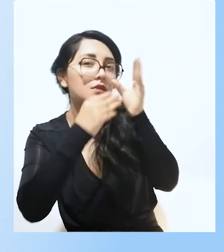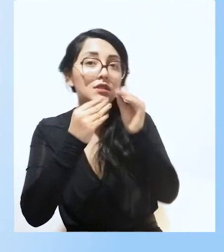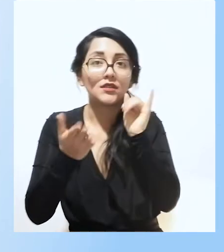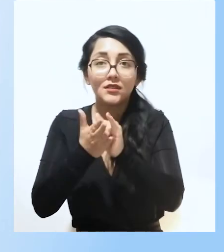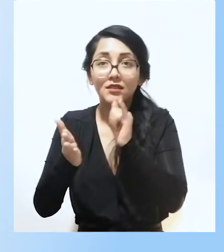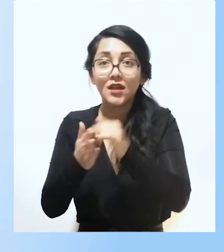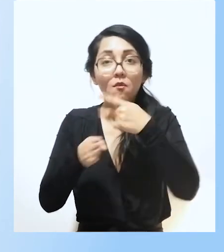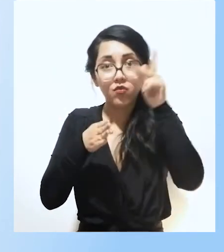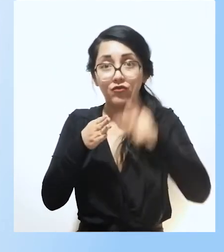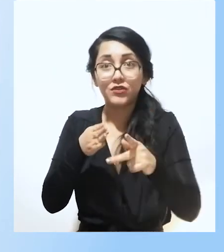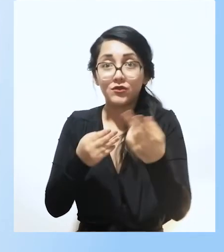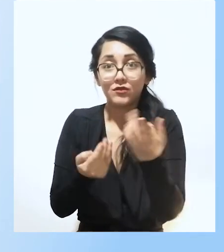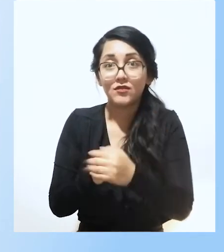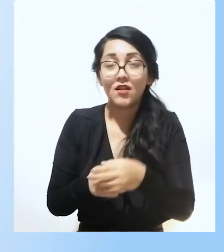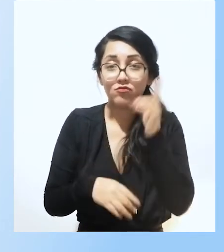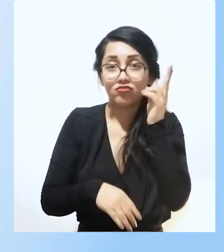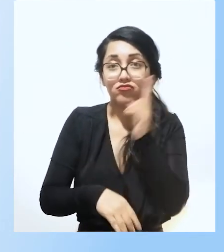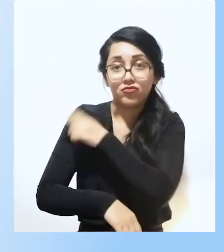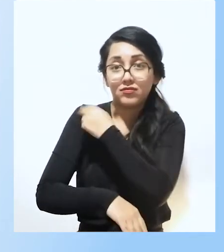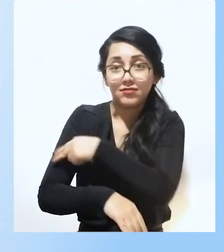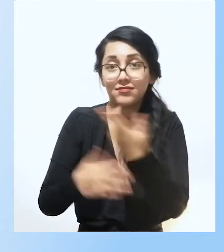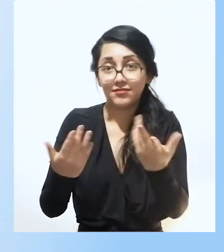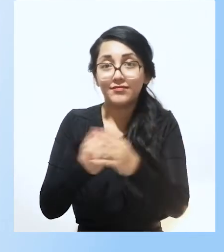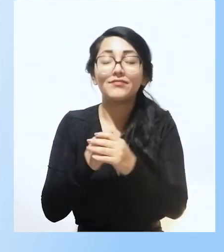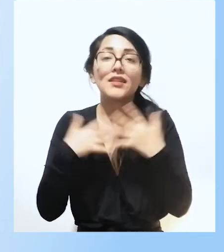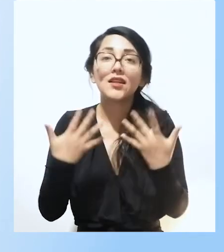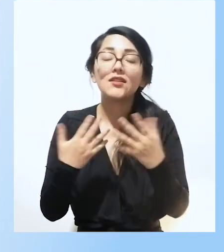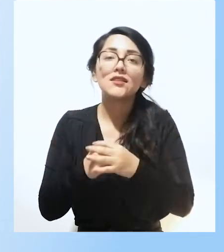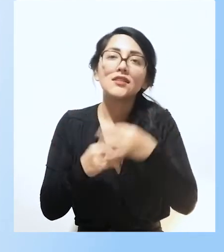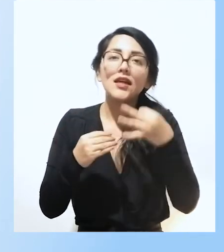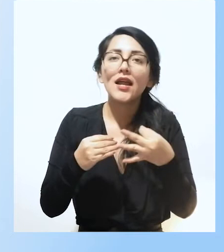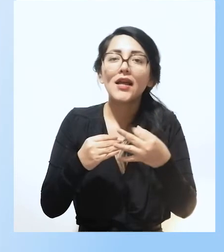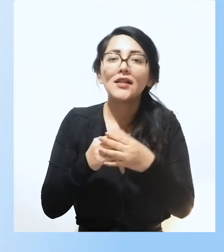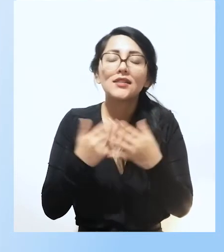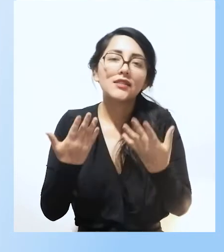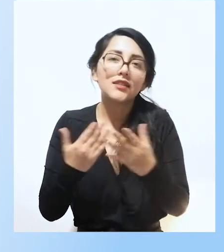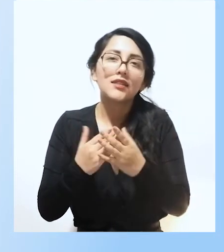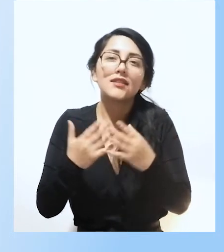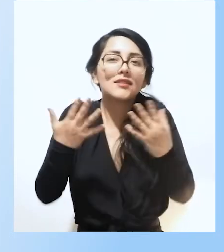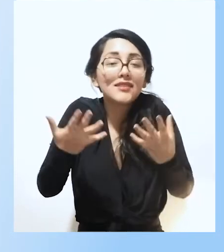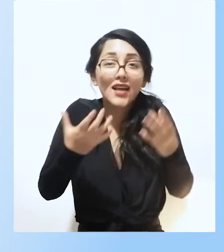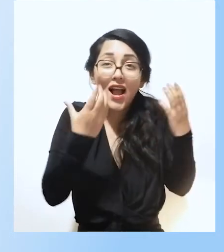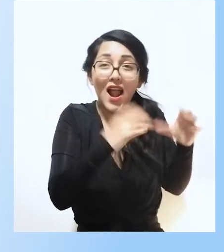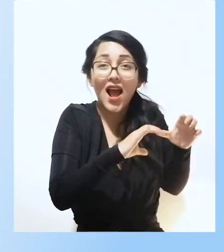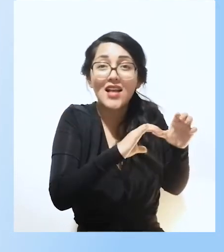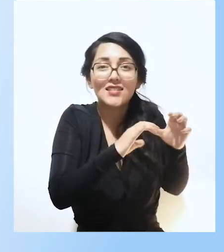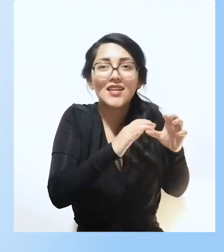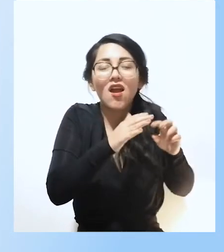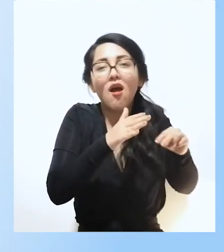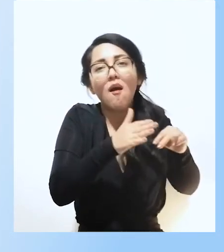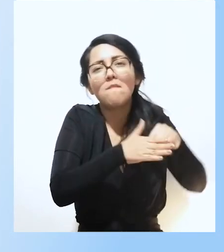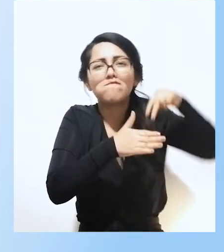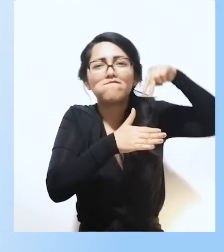de la pedagogía hospitalaria. Y es verdad que trascendemos el aula, trascendemos ¿por qué? Porque es que